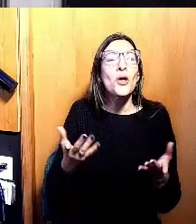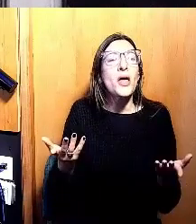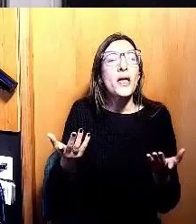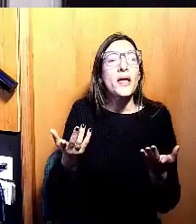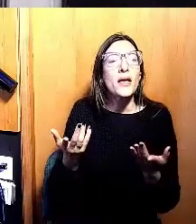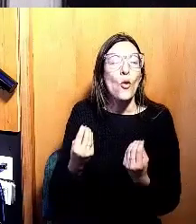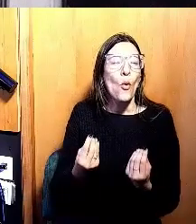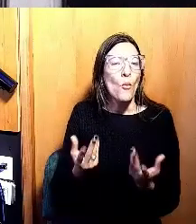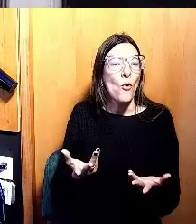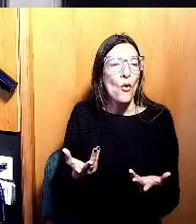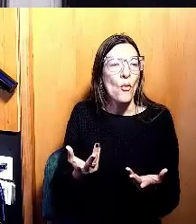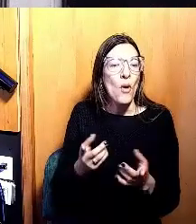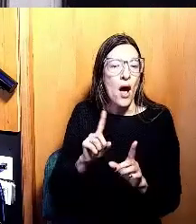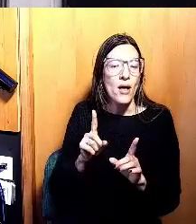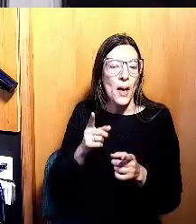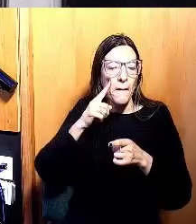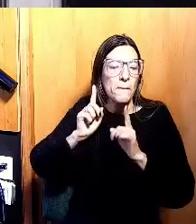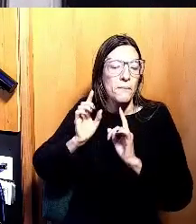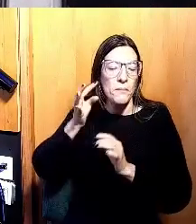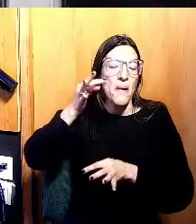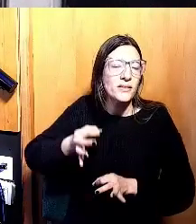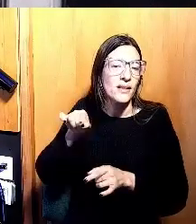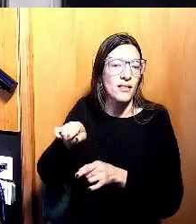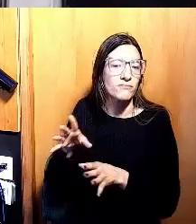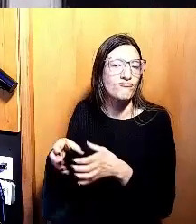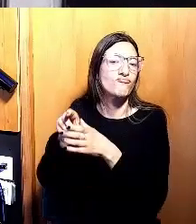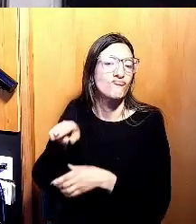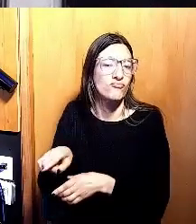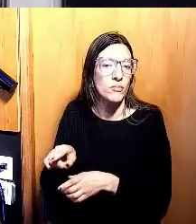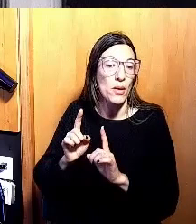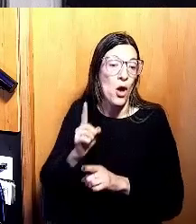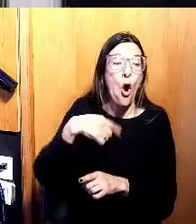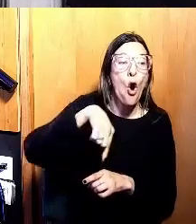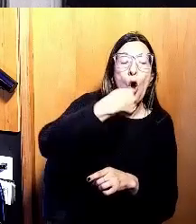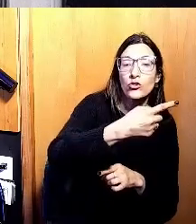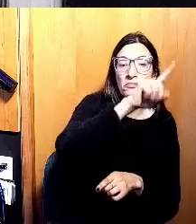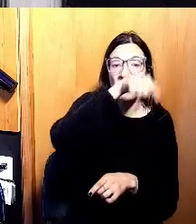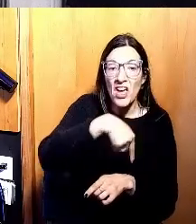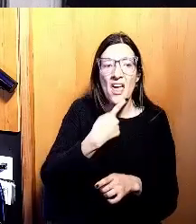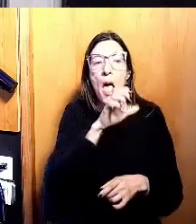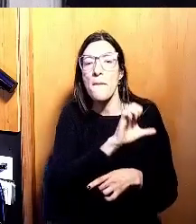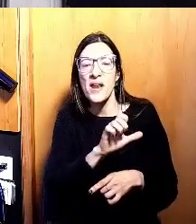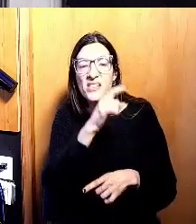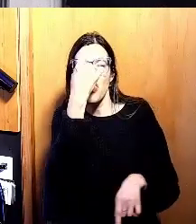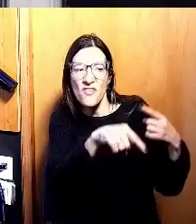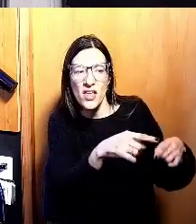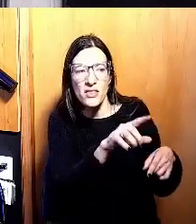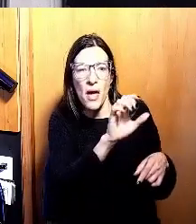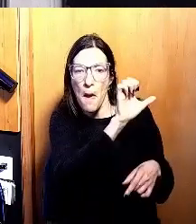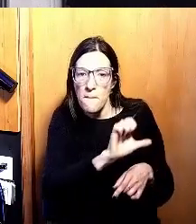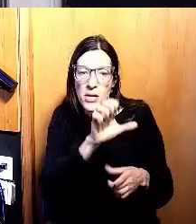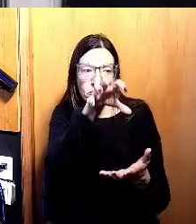del organismo en sí, pero también información de las empresas. La información de las empresas